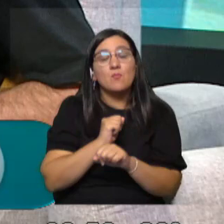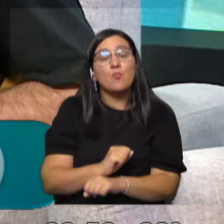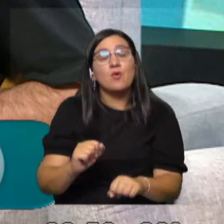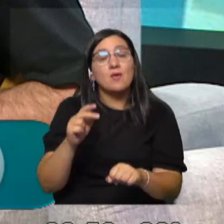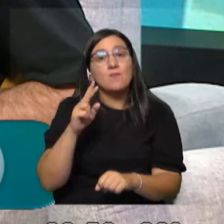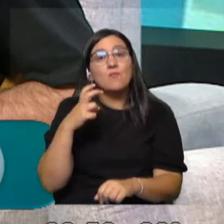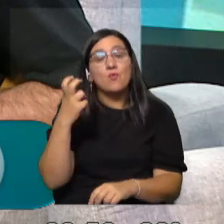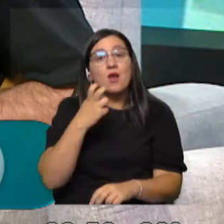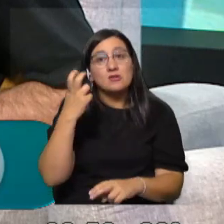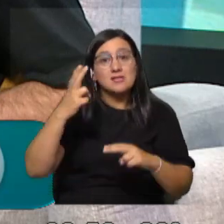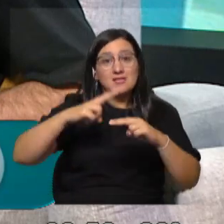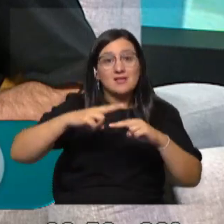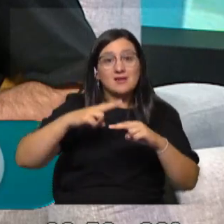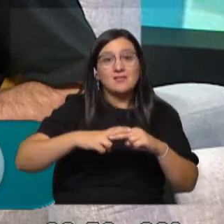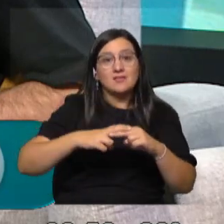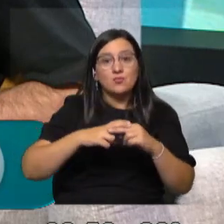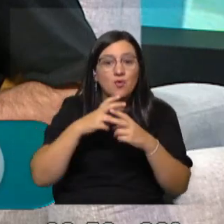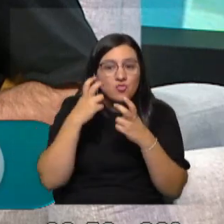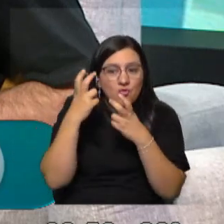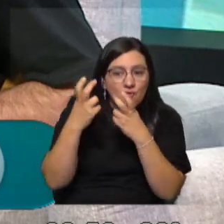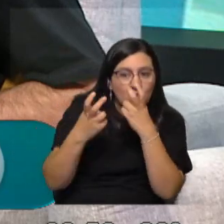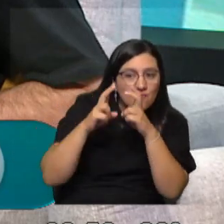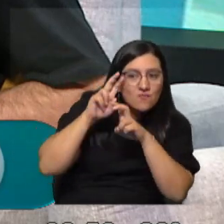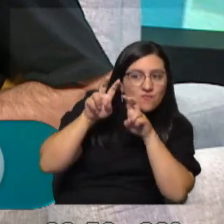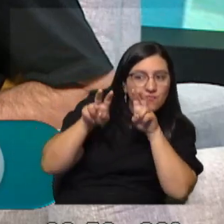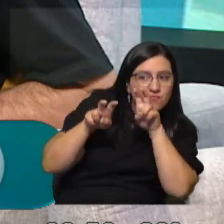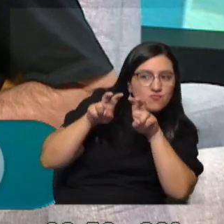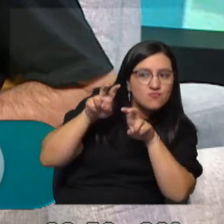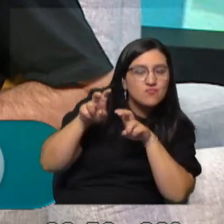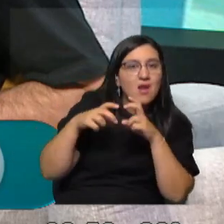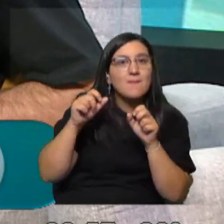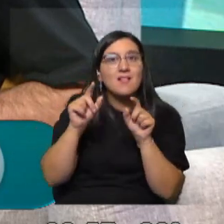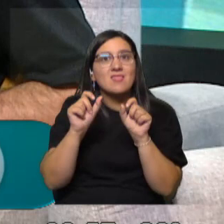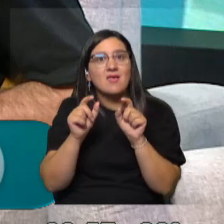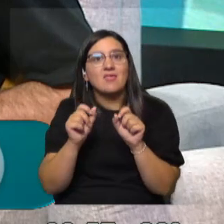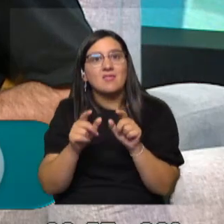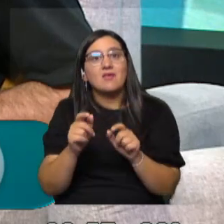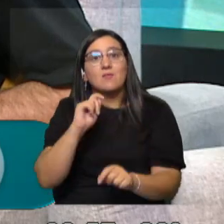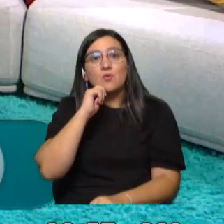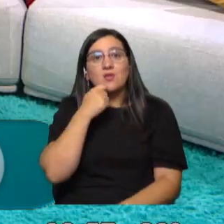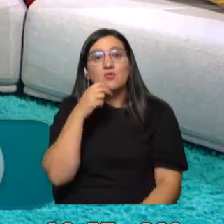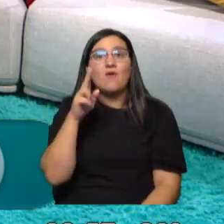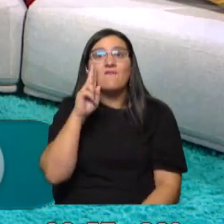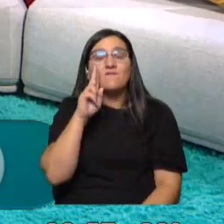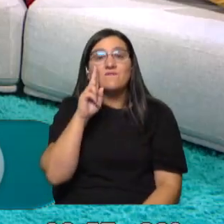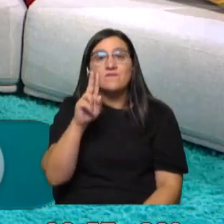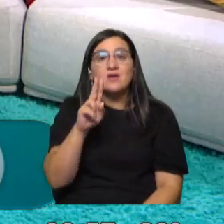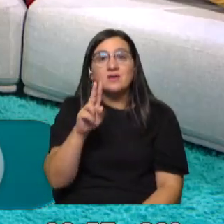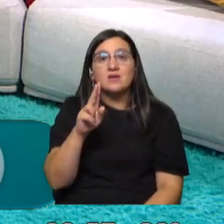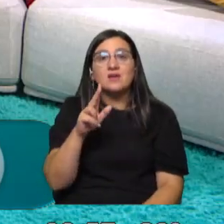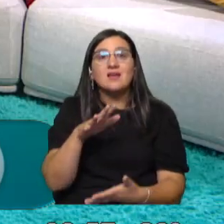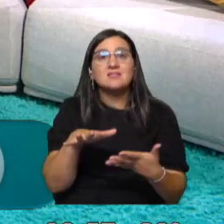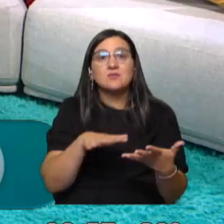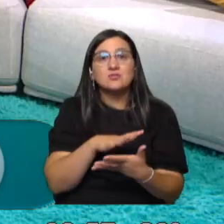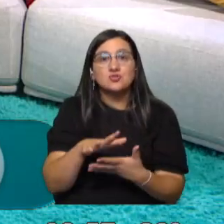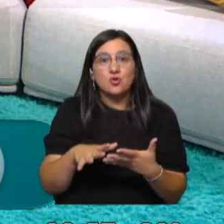nuestras redes, @ cuando acecha la maldad, y ahí van a ver, y pueden poner también, porque es muy lindo, verlas, lo que les fue pasando con